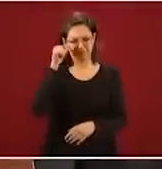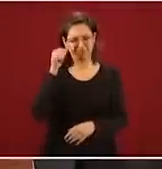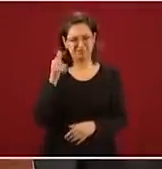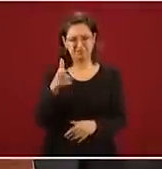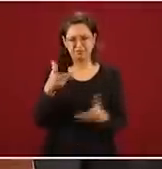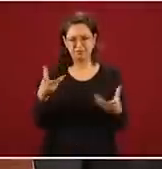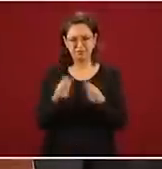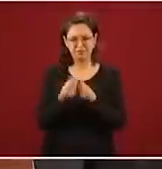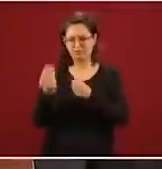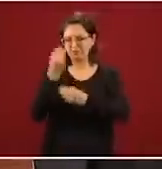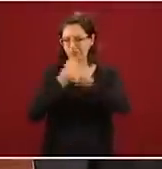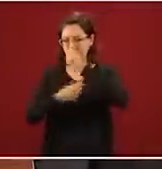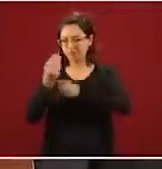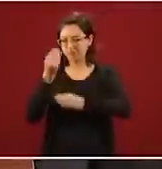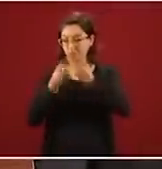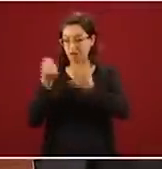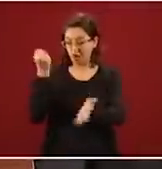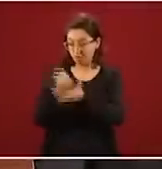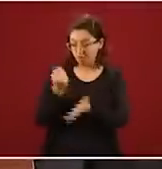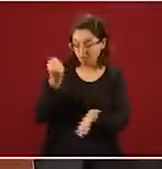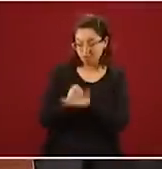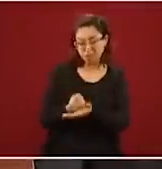y es voluntario, es libre,